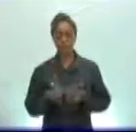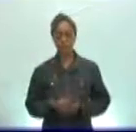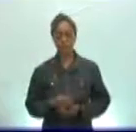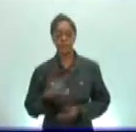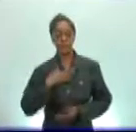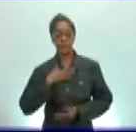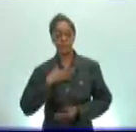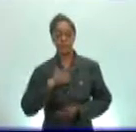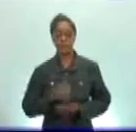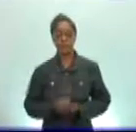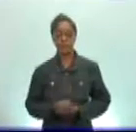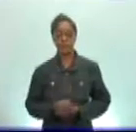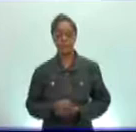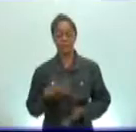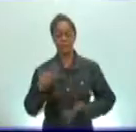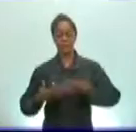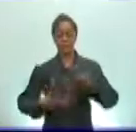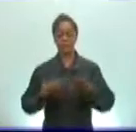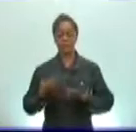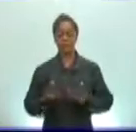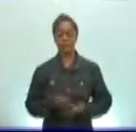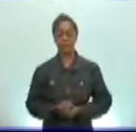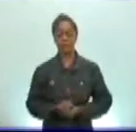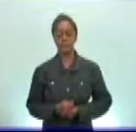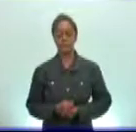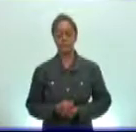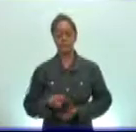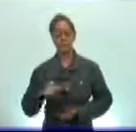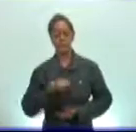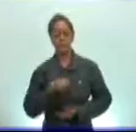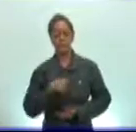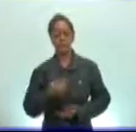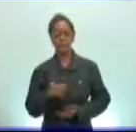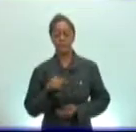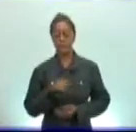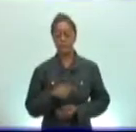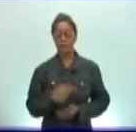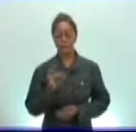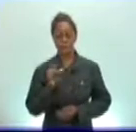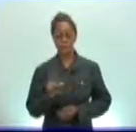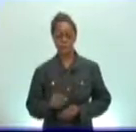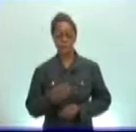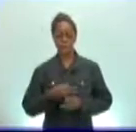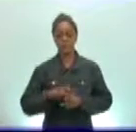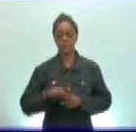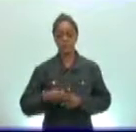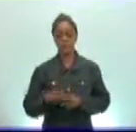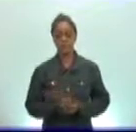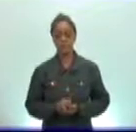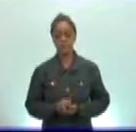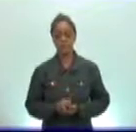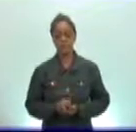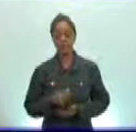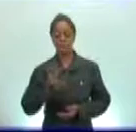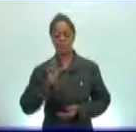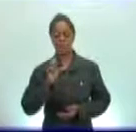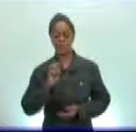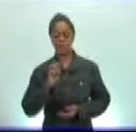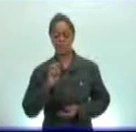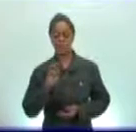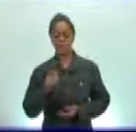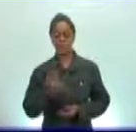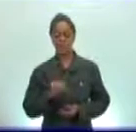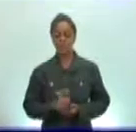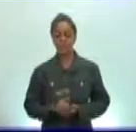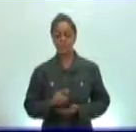mí un orgullo. Pero también acerca de esta figura histórica, Linet María García de La